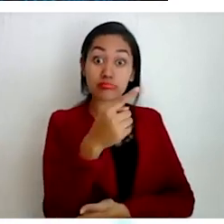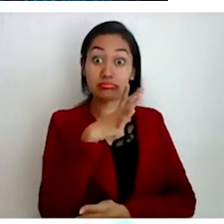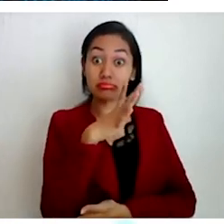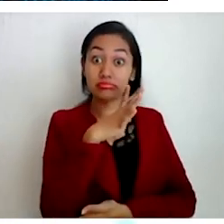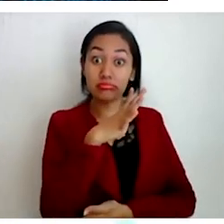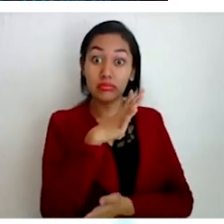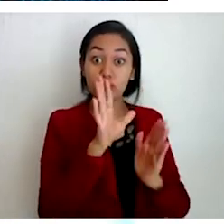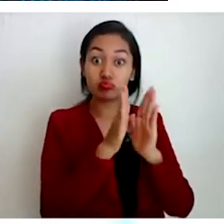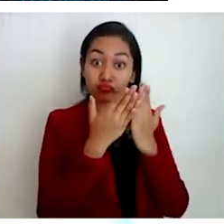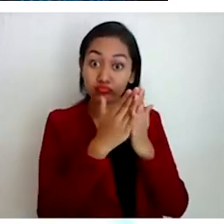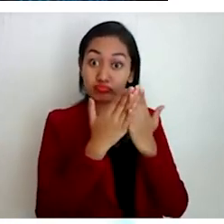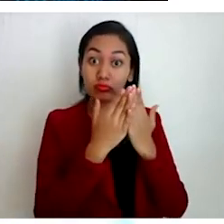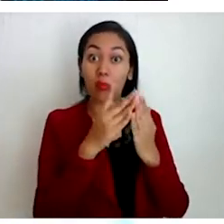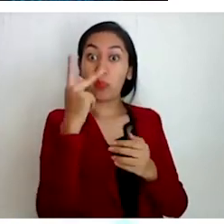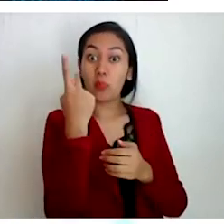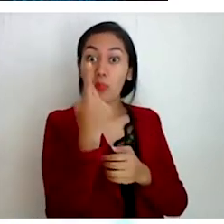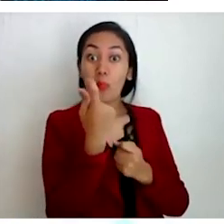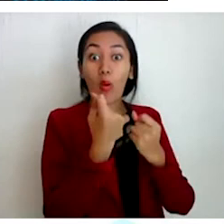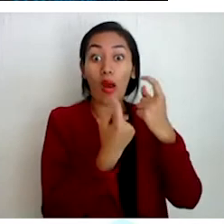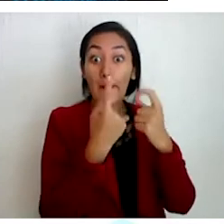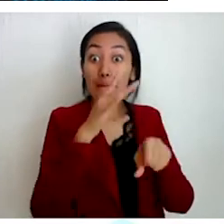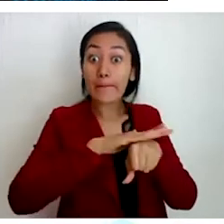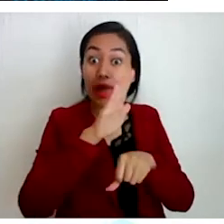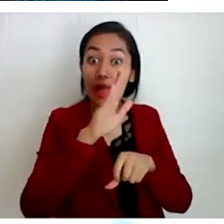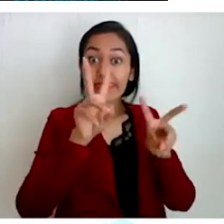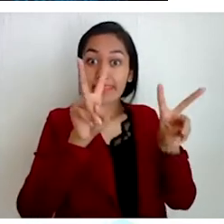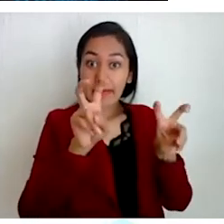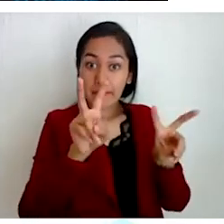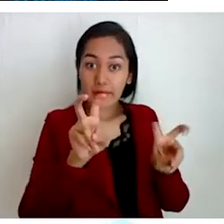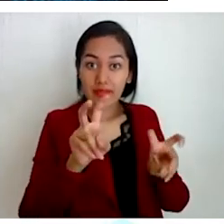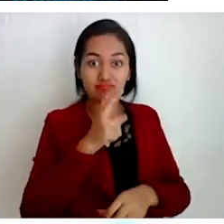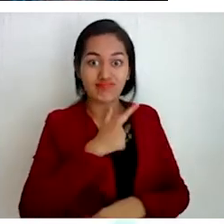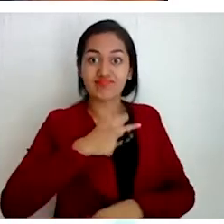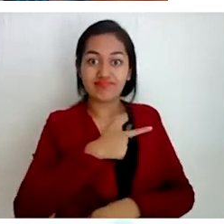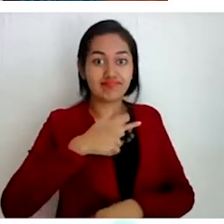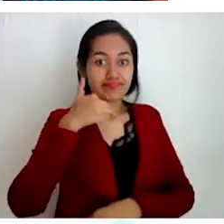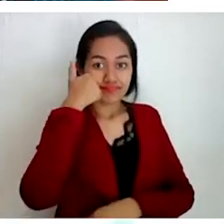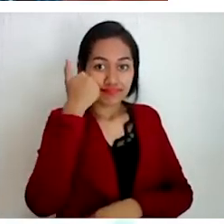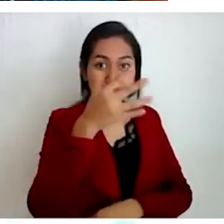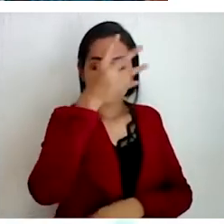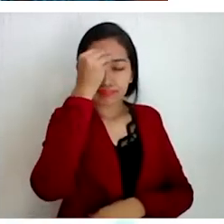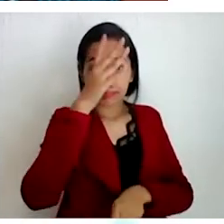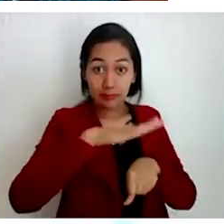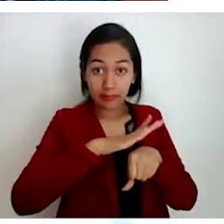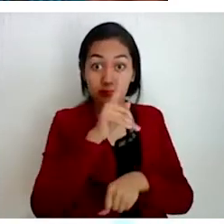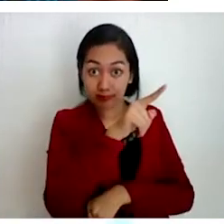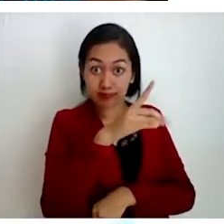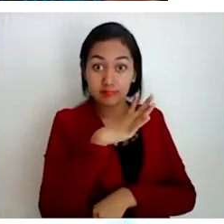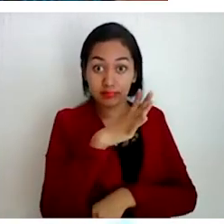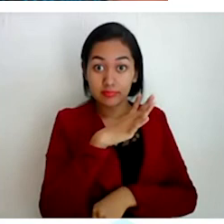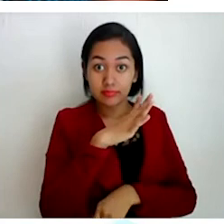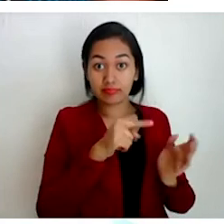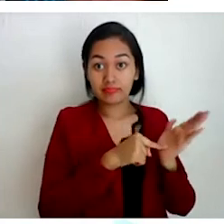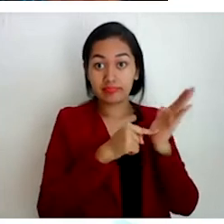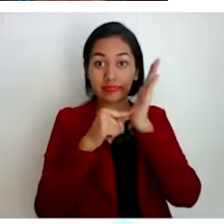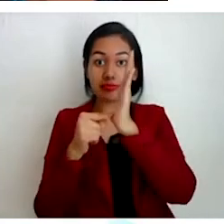para conocer un poco más del tema. Y una pregunta que nos hacen, que sale un poquito de la cuestión